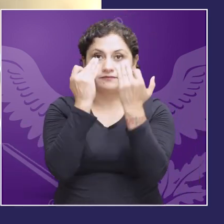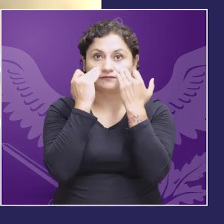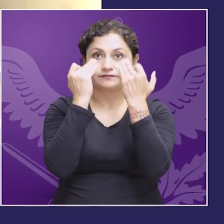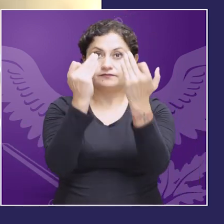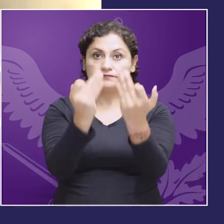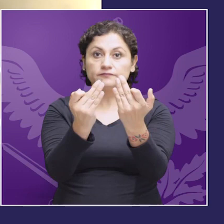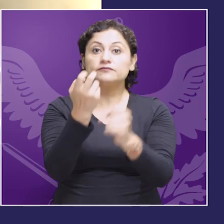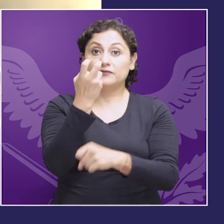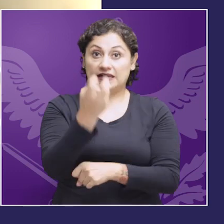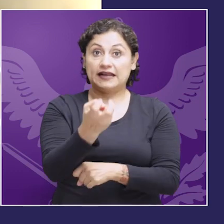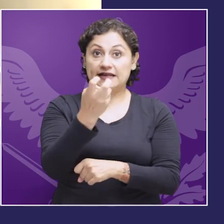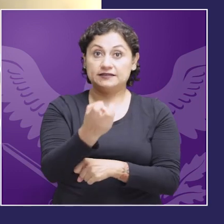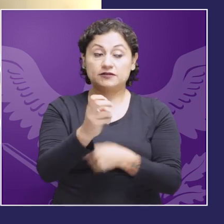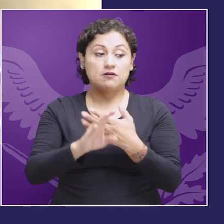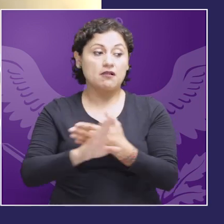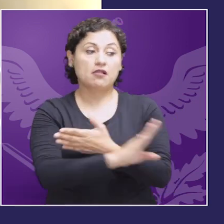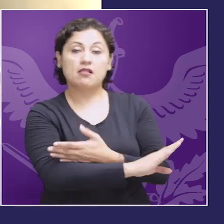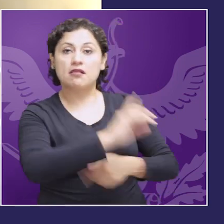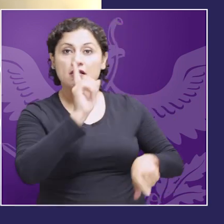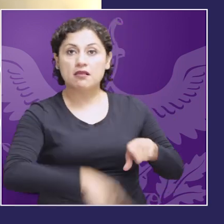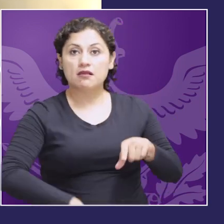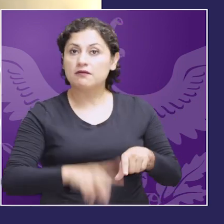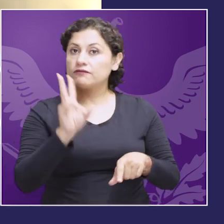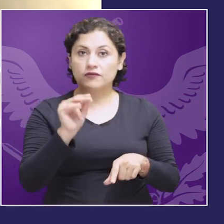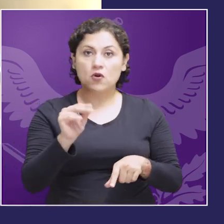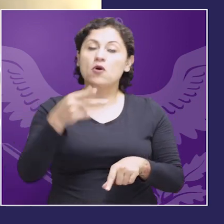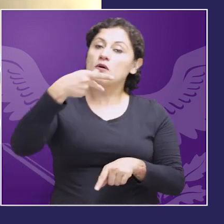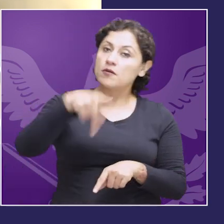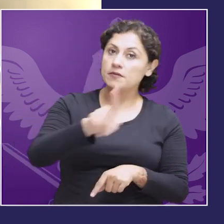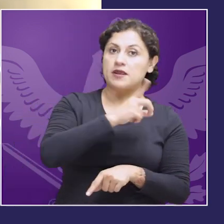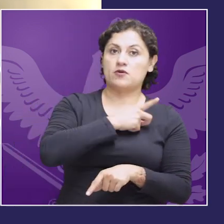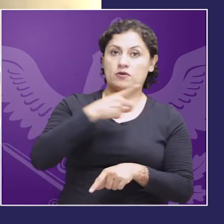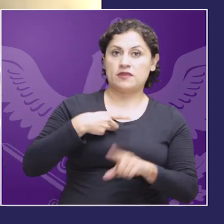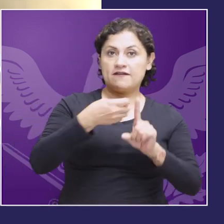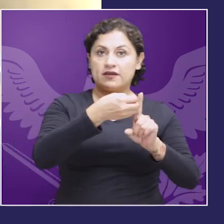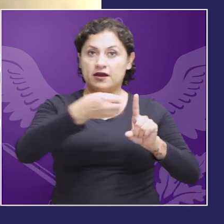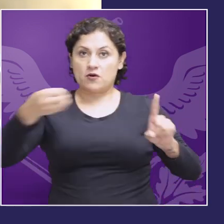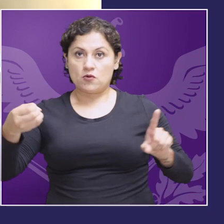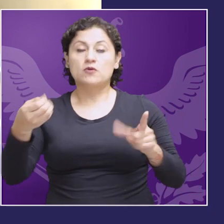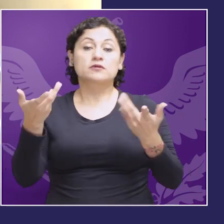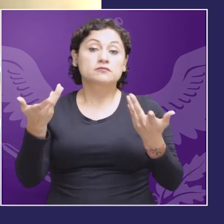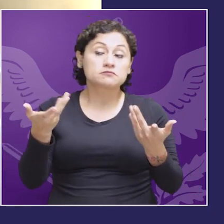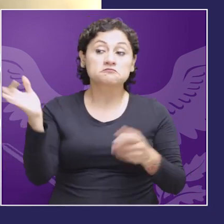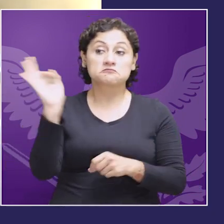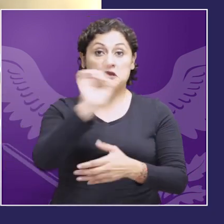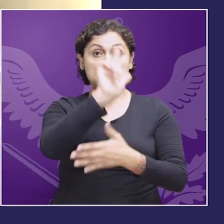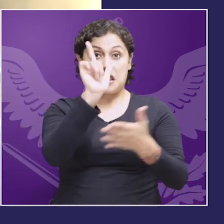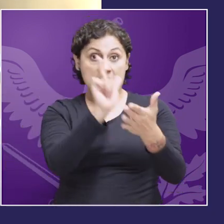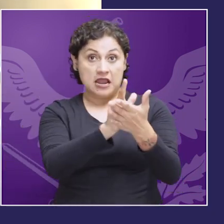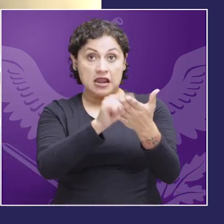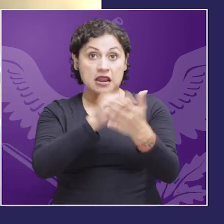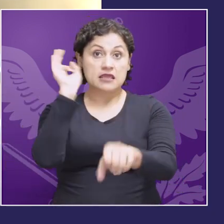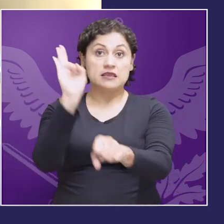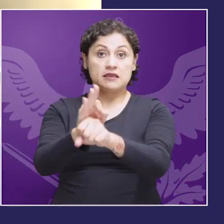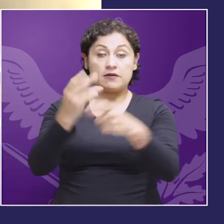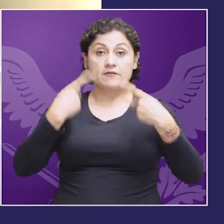es excluyente, pero requiere de algunas acciones estratégicas. Por ahí una ley de víctimas podría ser